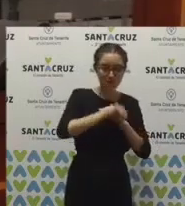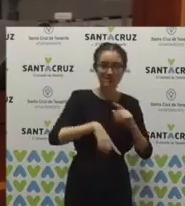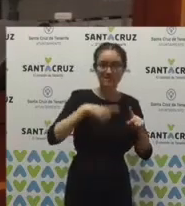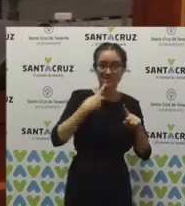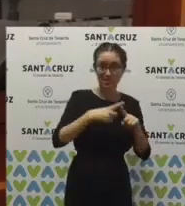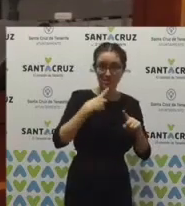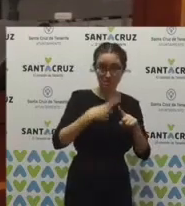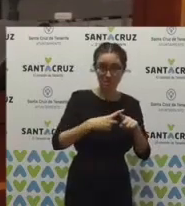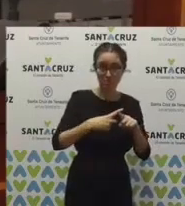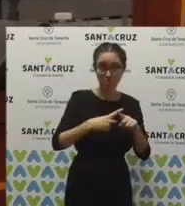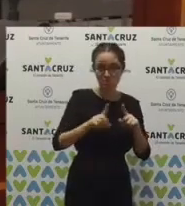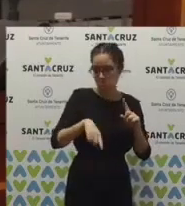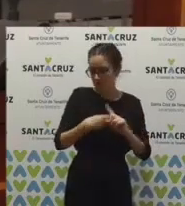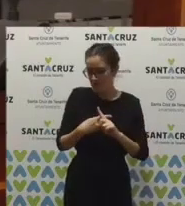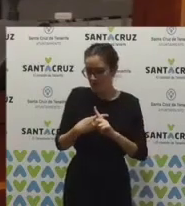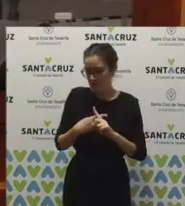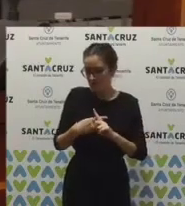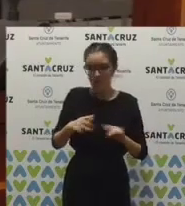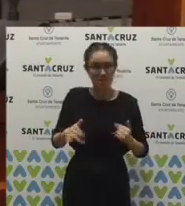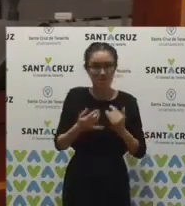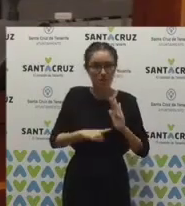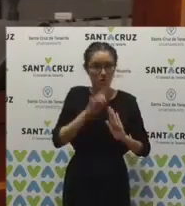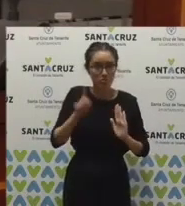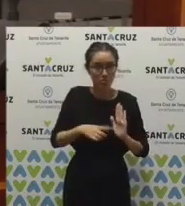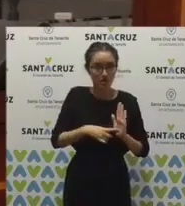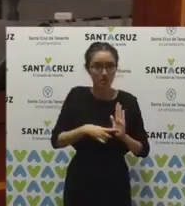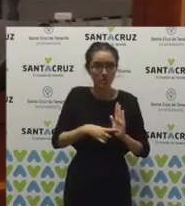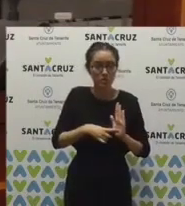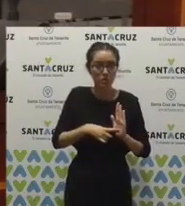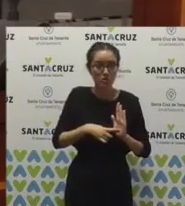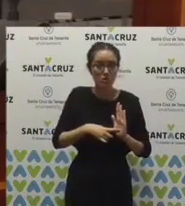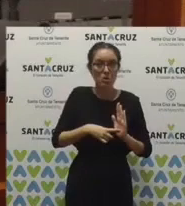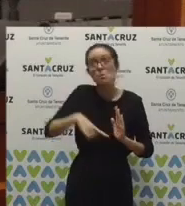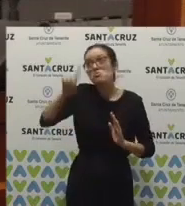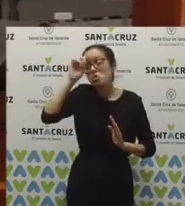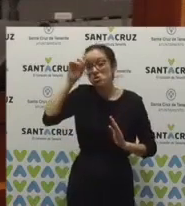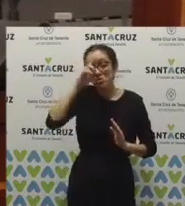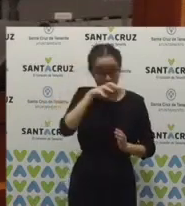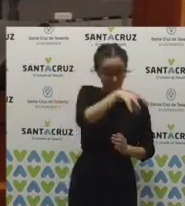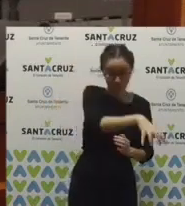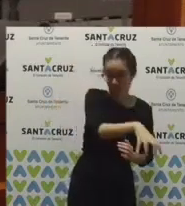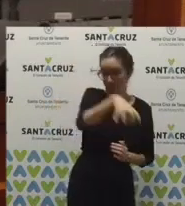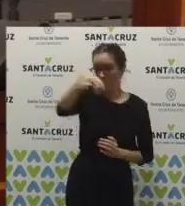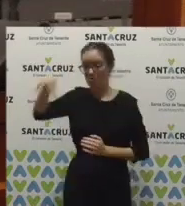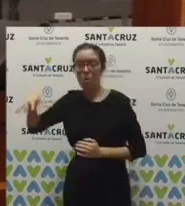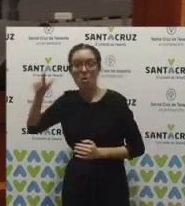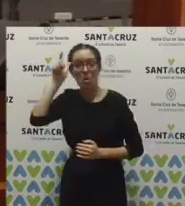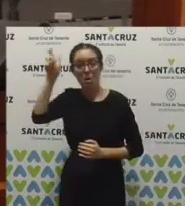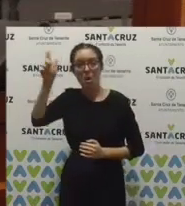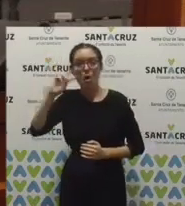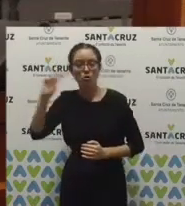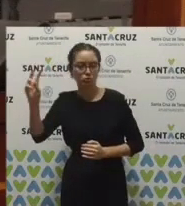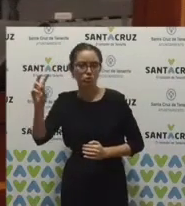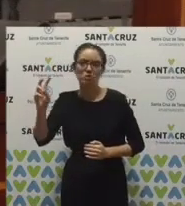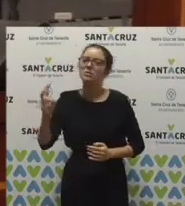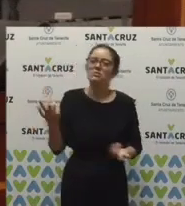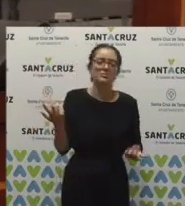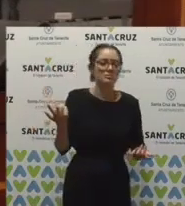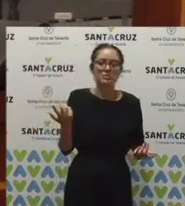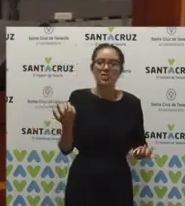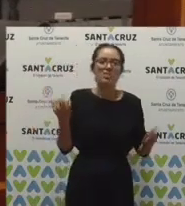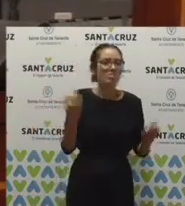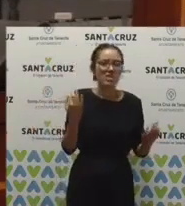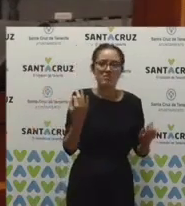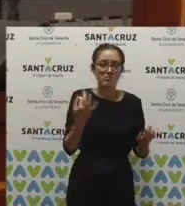cruz y en la isla incluso no sé si la intención es trasladarlo a otro municipio creo que santa cruz tiene que oponerse frontalmente al